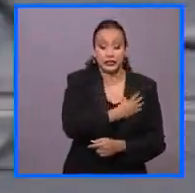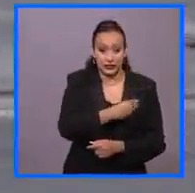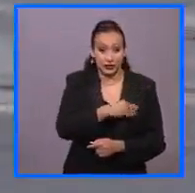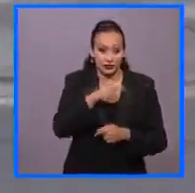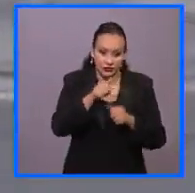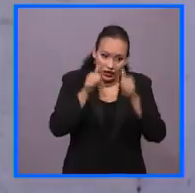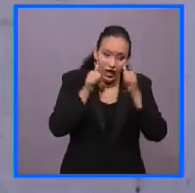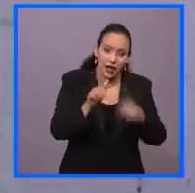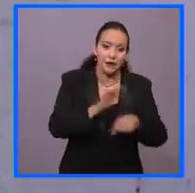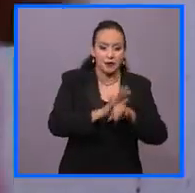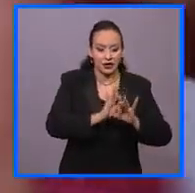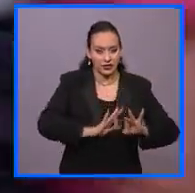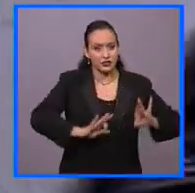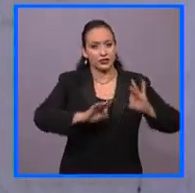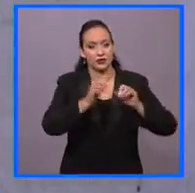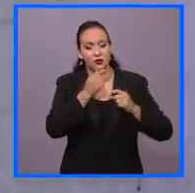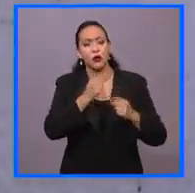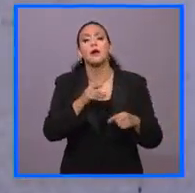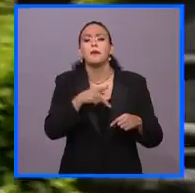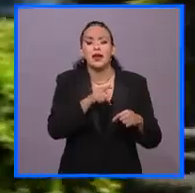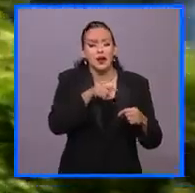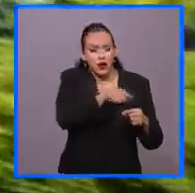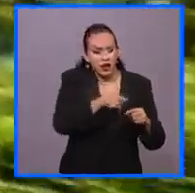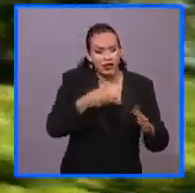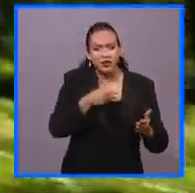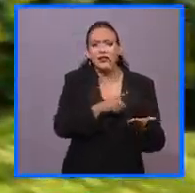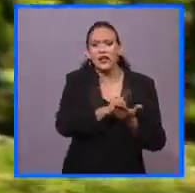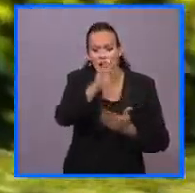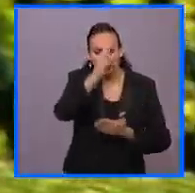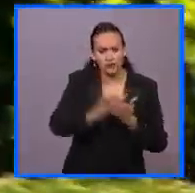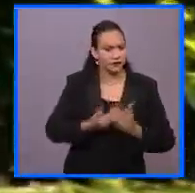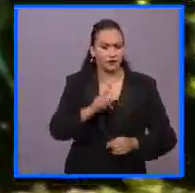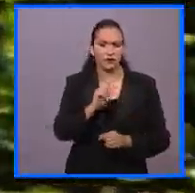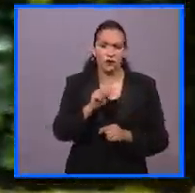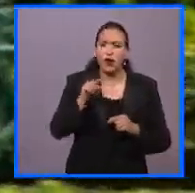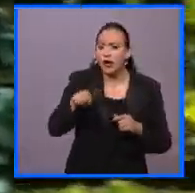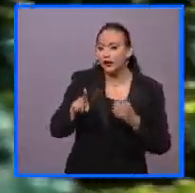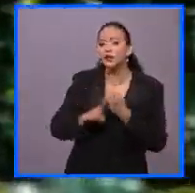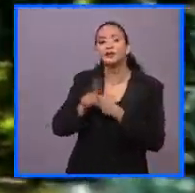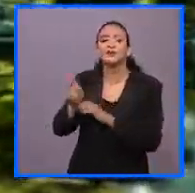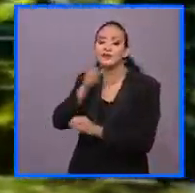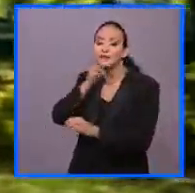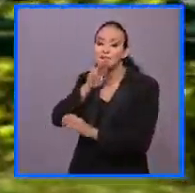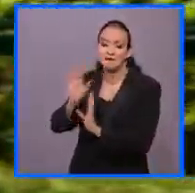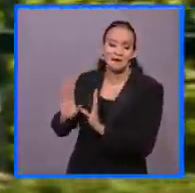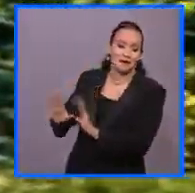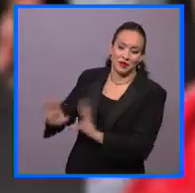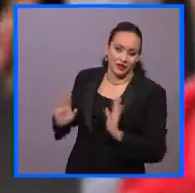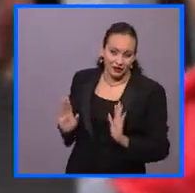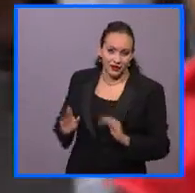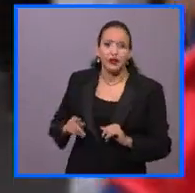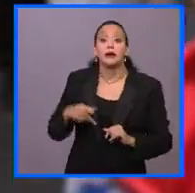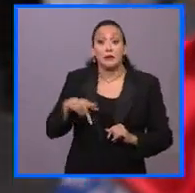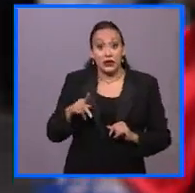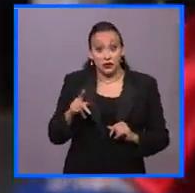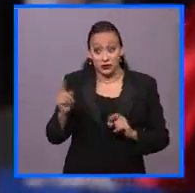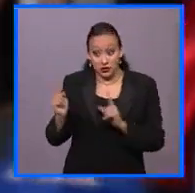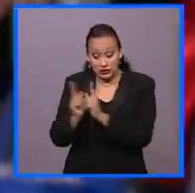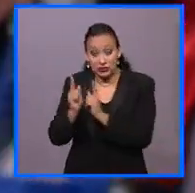adolescentes de aquellos en los que no están involucrados sus derechos, pero cuya resolución puede afectarlos